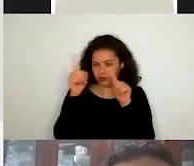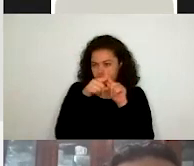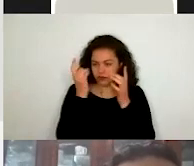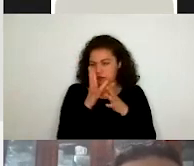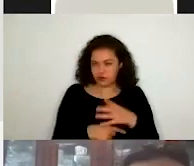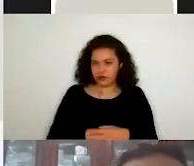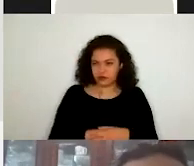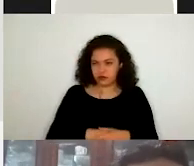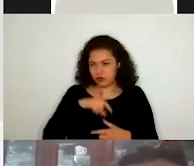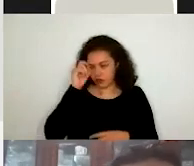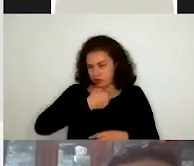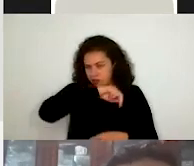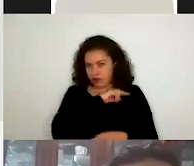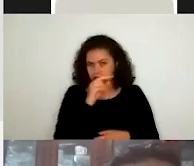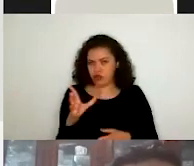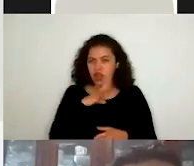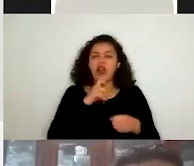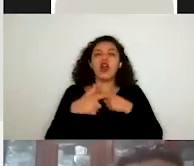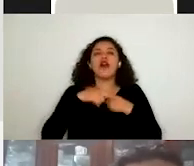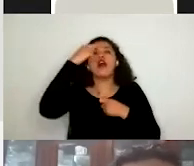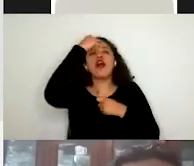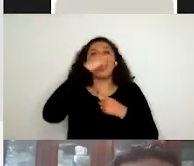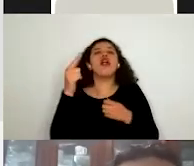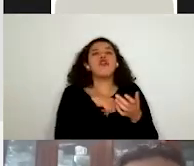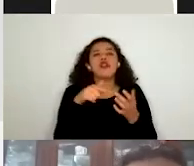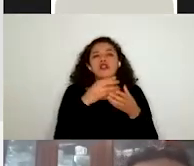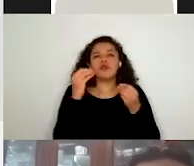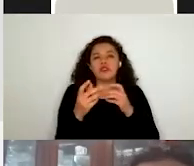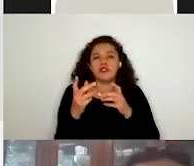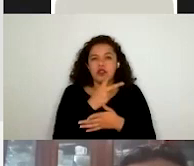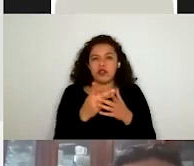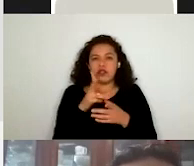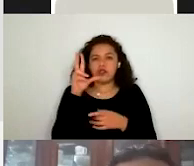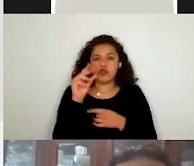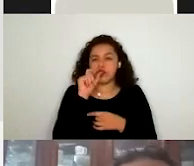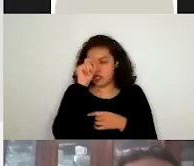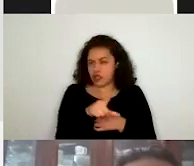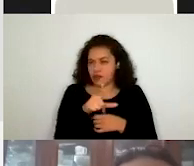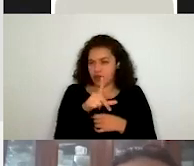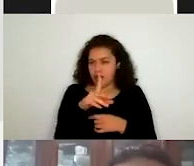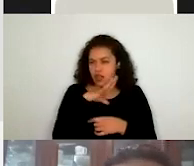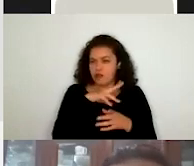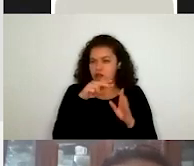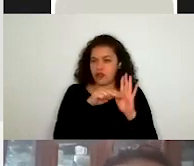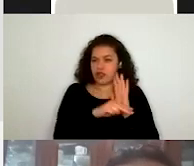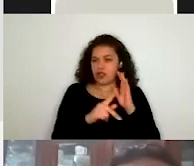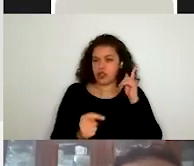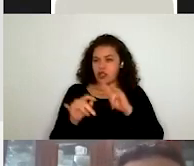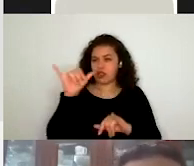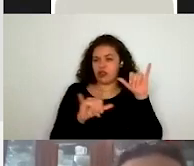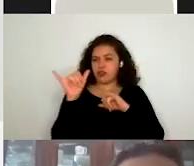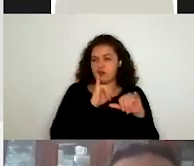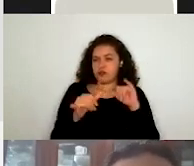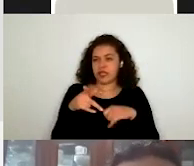Tampoco encontramos recipientes sujetos a presión y tampoco utilizan materiales ni sustancias químicas peligrosas.